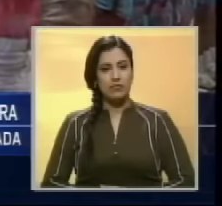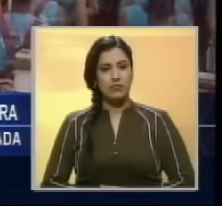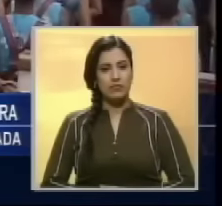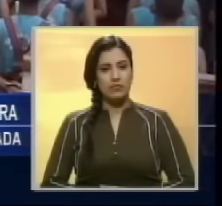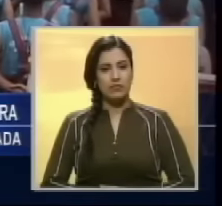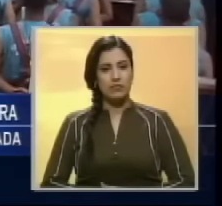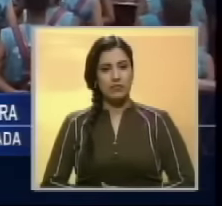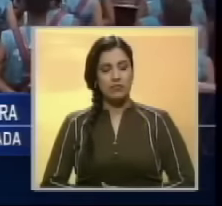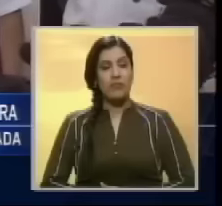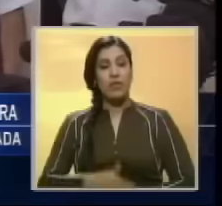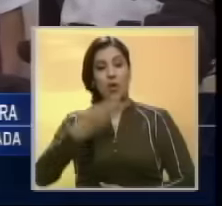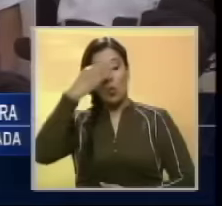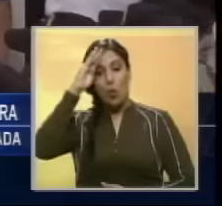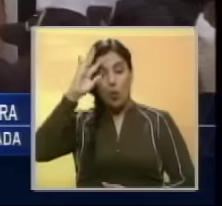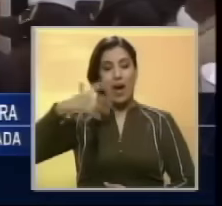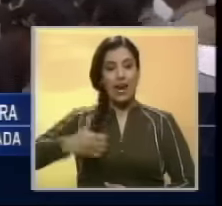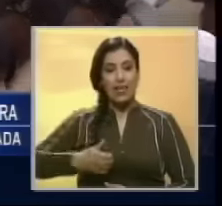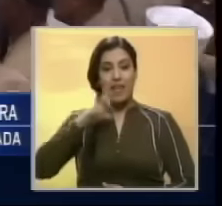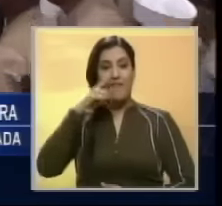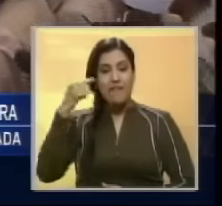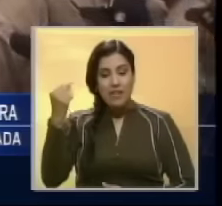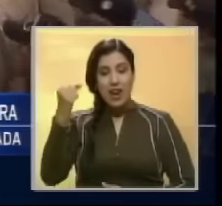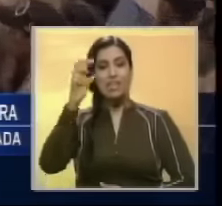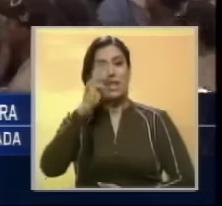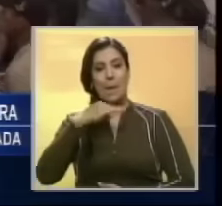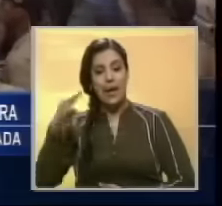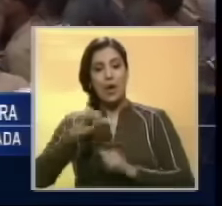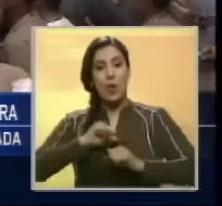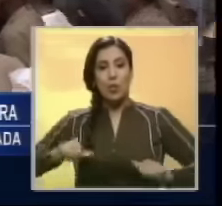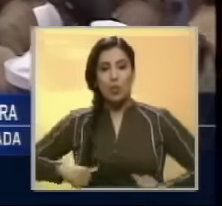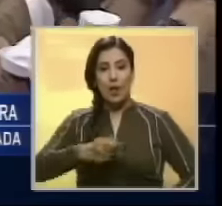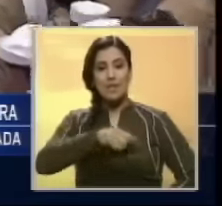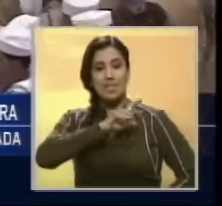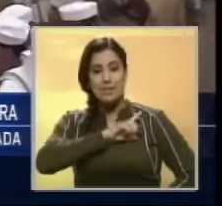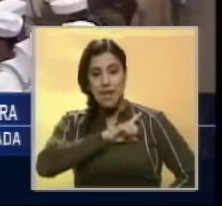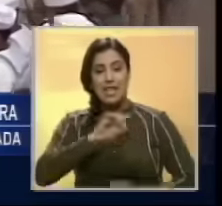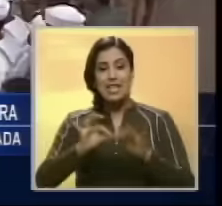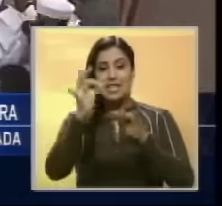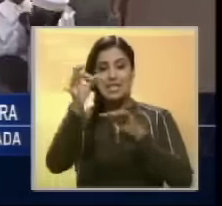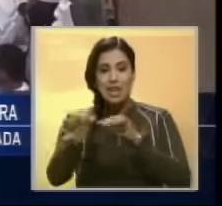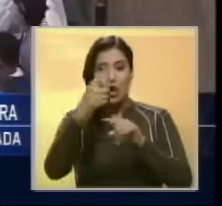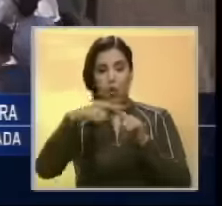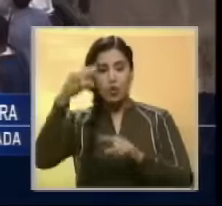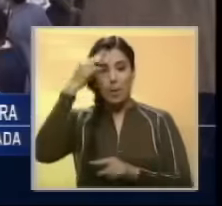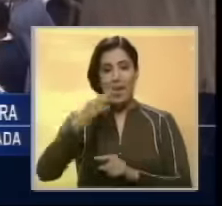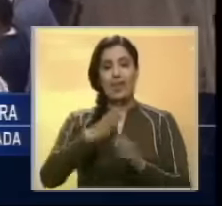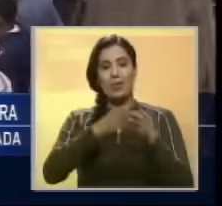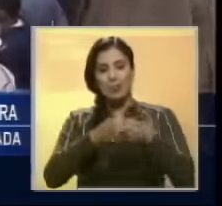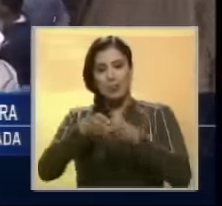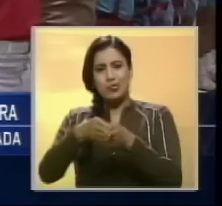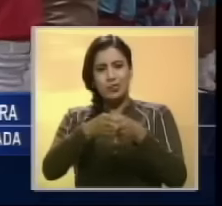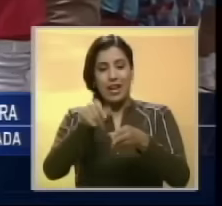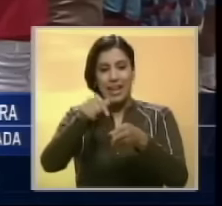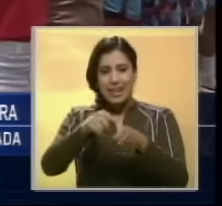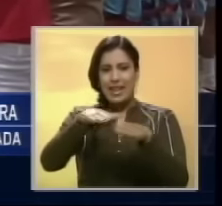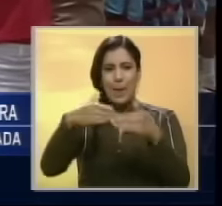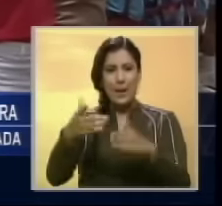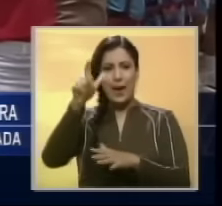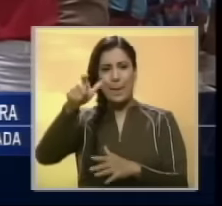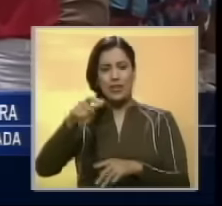adelante Cuba Canadá Francia Bélgica Portugal España y la isla Guadalupe son los puertos que recorrerán los